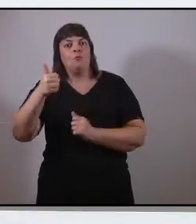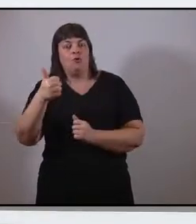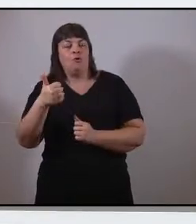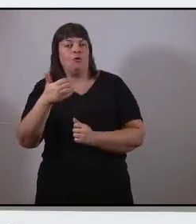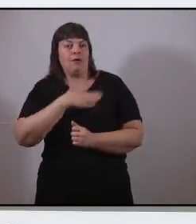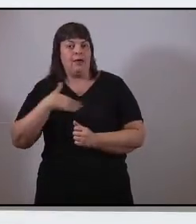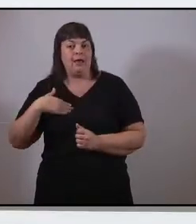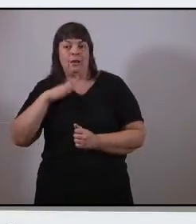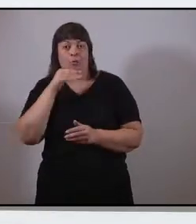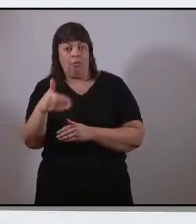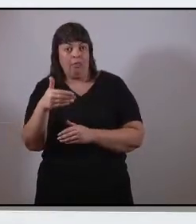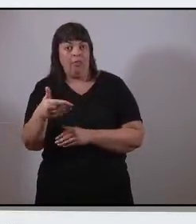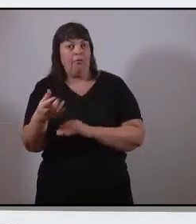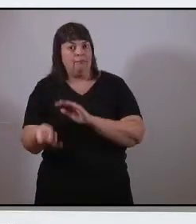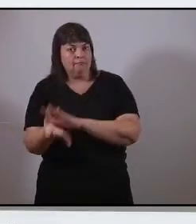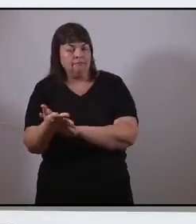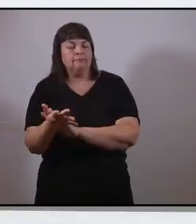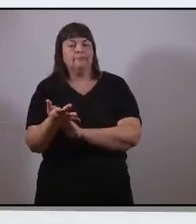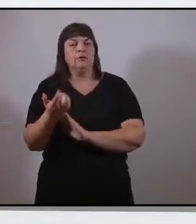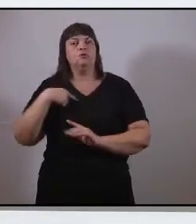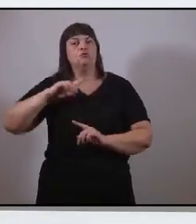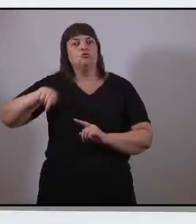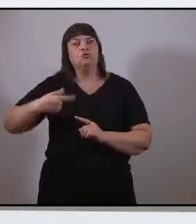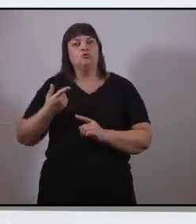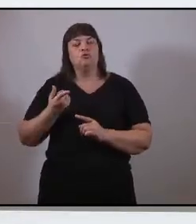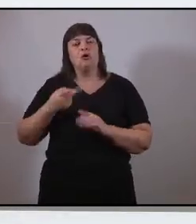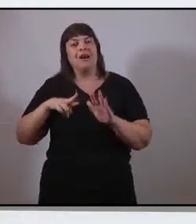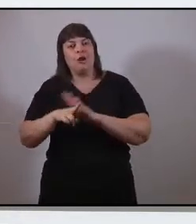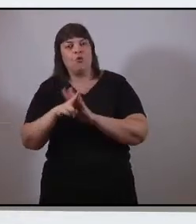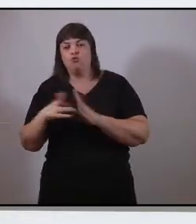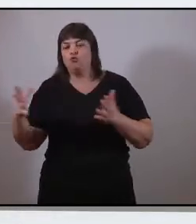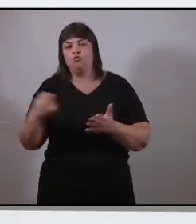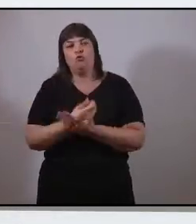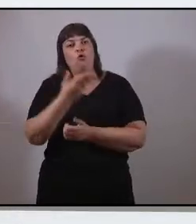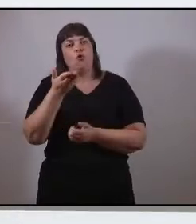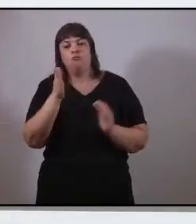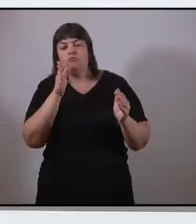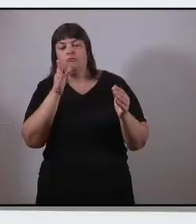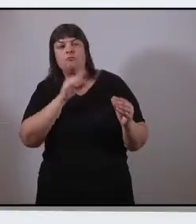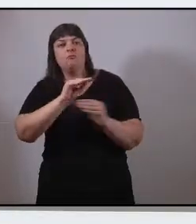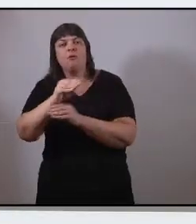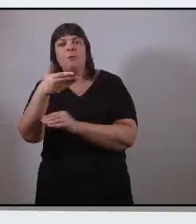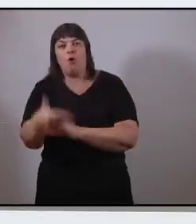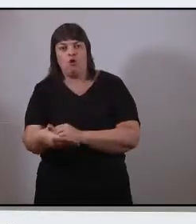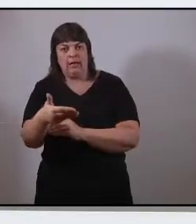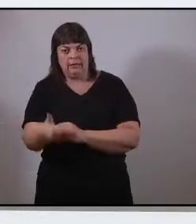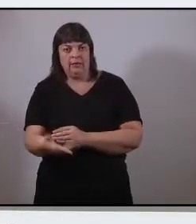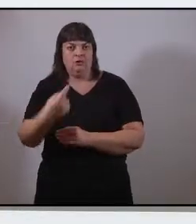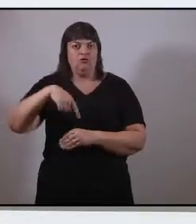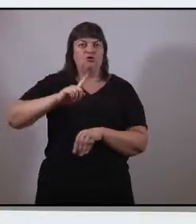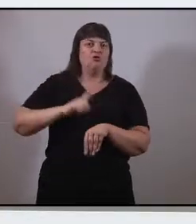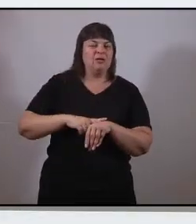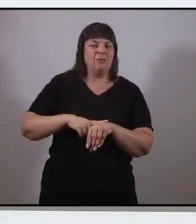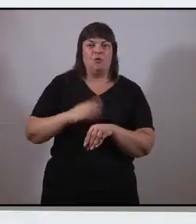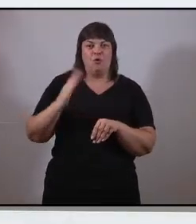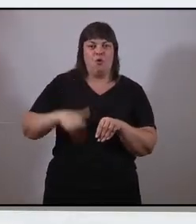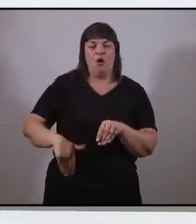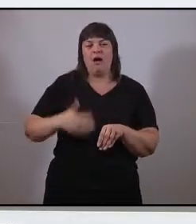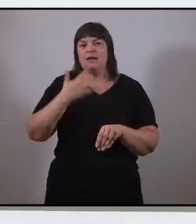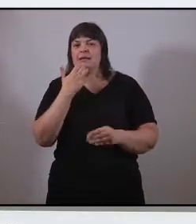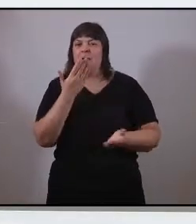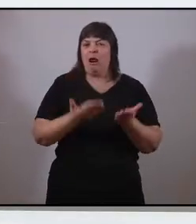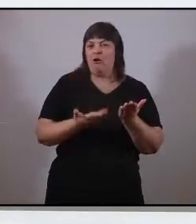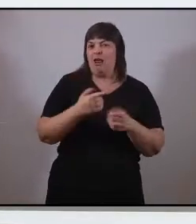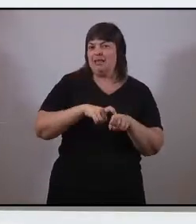a entrar en vigor, que es que sigamos destinando todos esos recursos a lo importante. Nosotros no tenemos tiempo para realizar valoraciones de